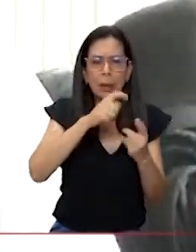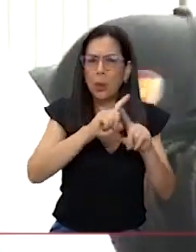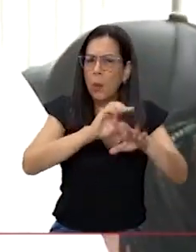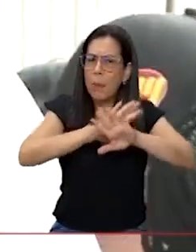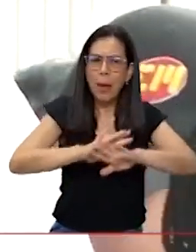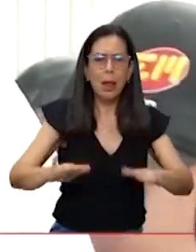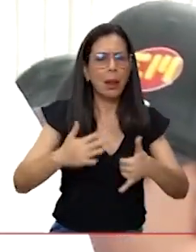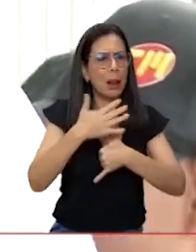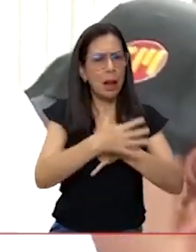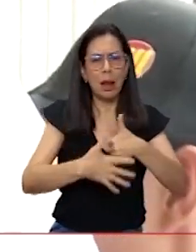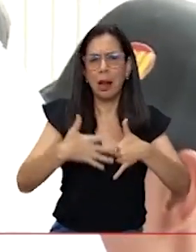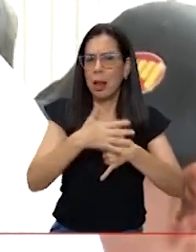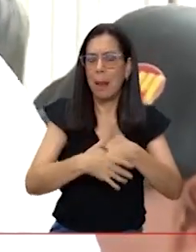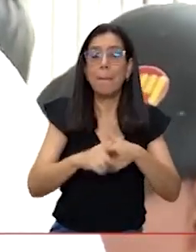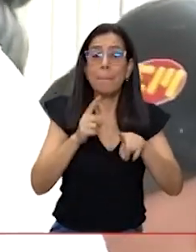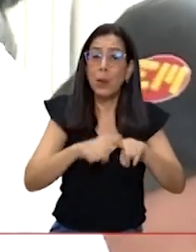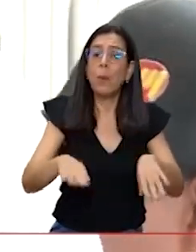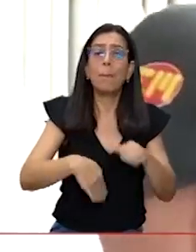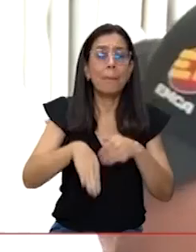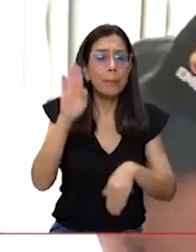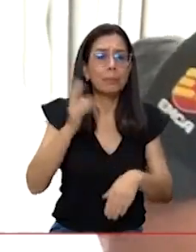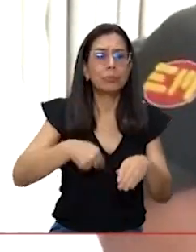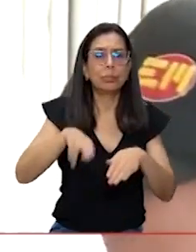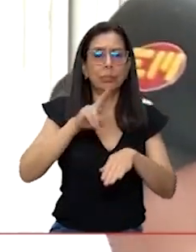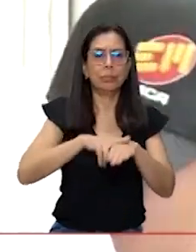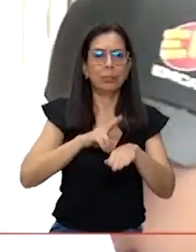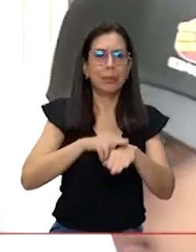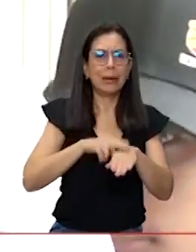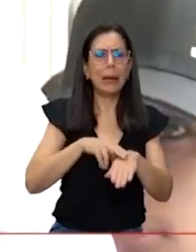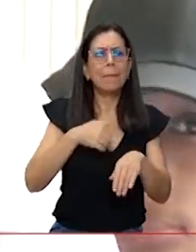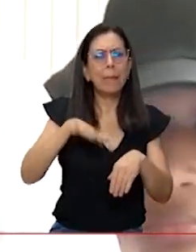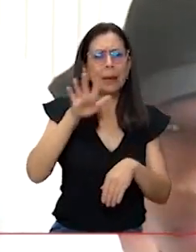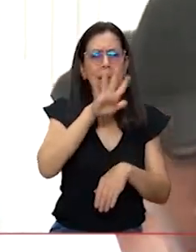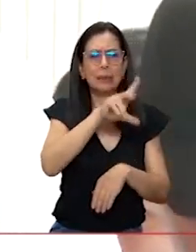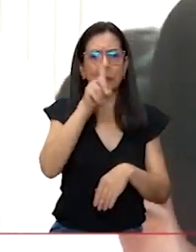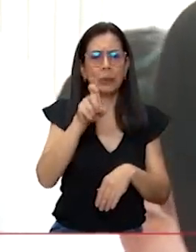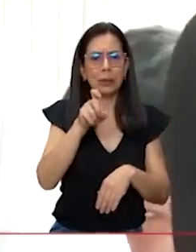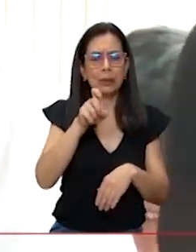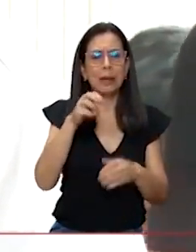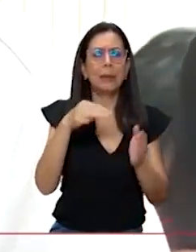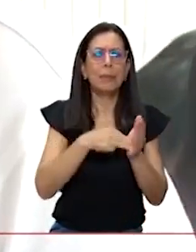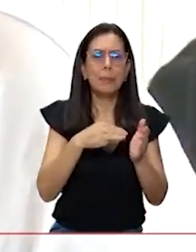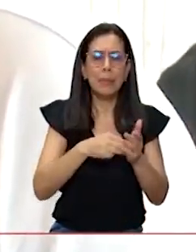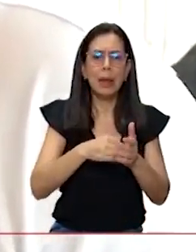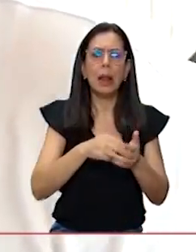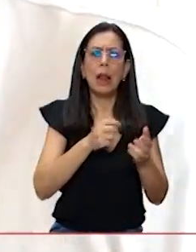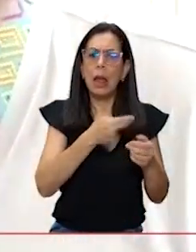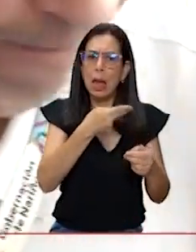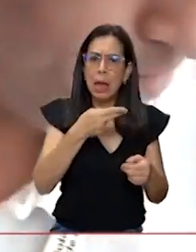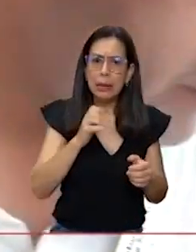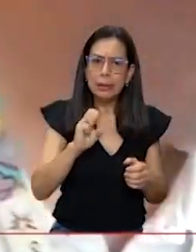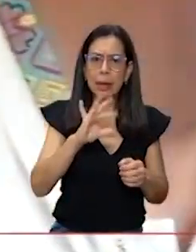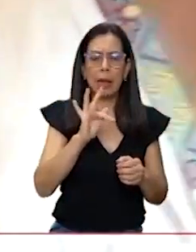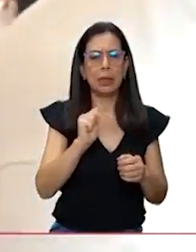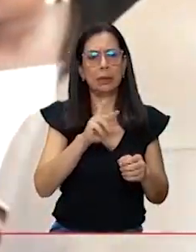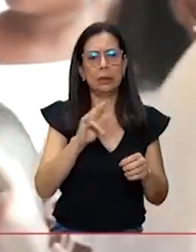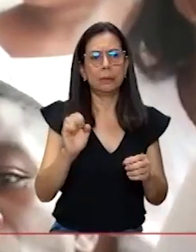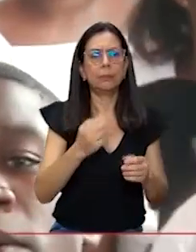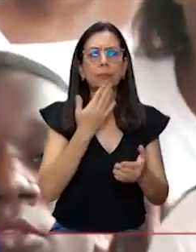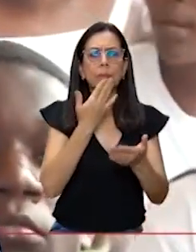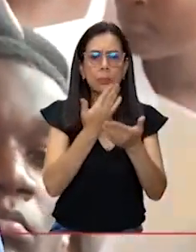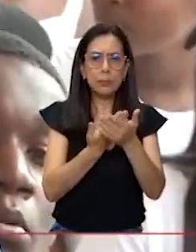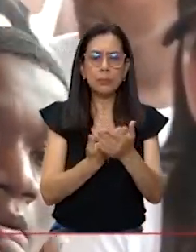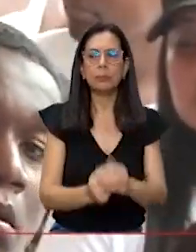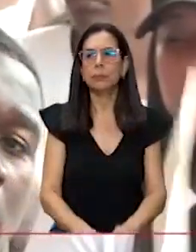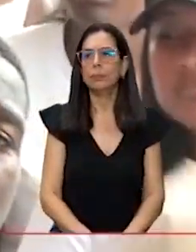territorio nacional, pero sobre todo en Nariño, que tiene más de 56.000 hectáreas de coca cultivadas. Muchas gracias, señor secretario de gobierno Andrés Zúñiga.